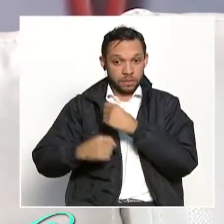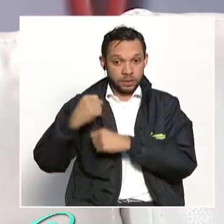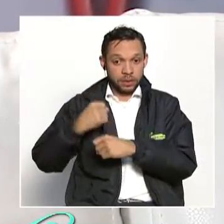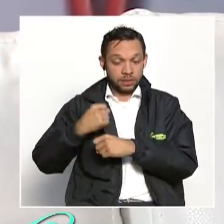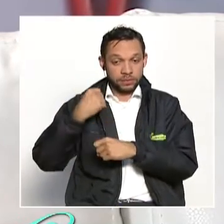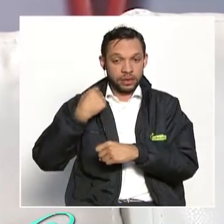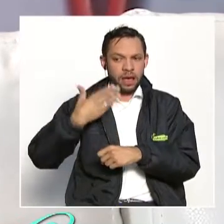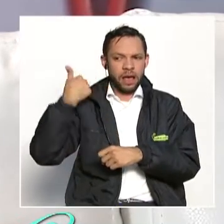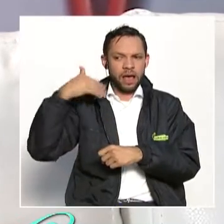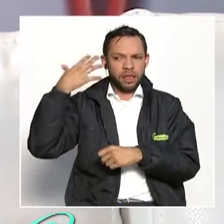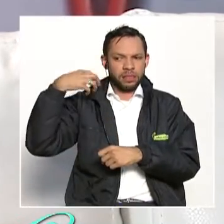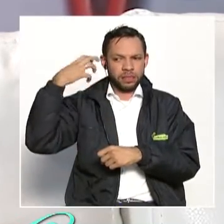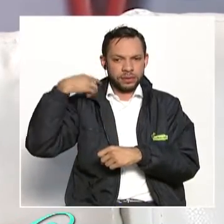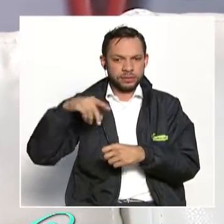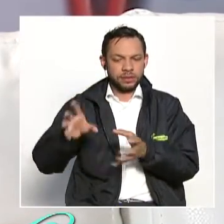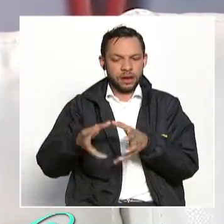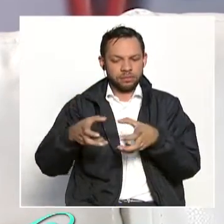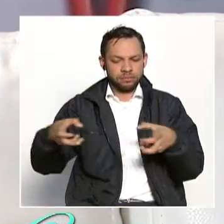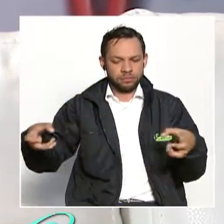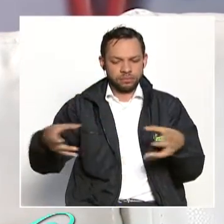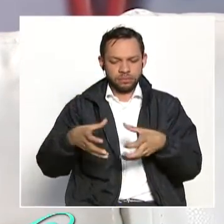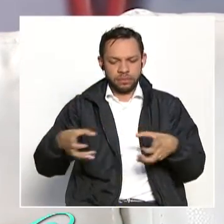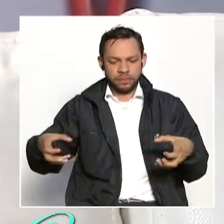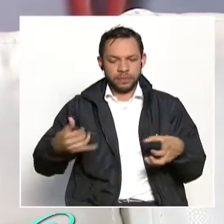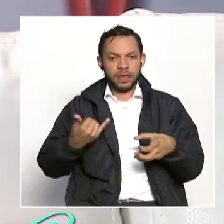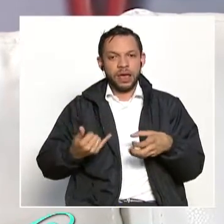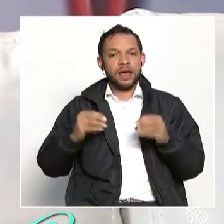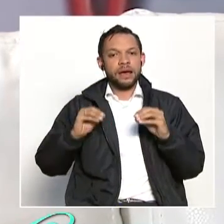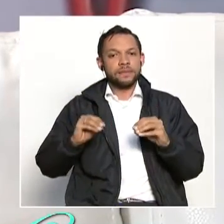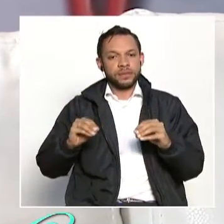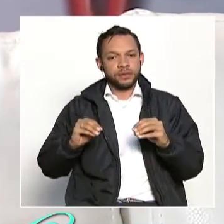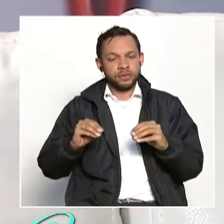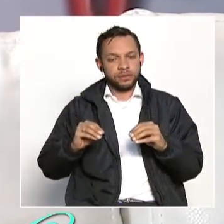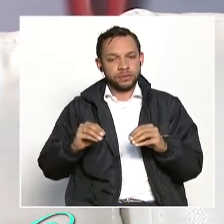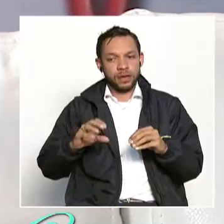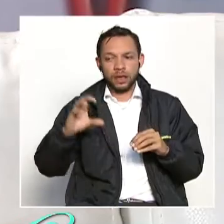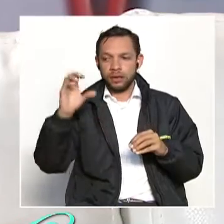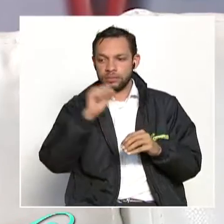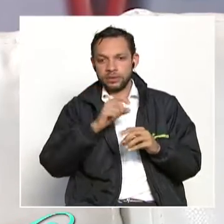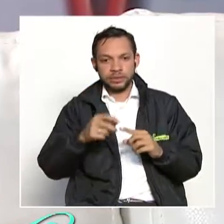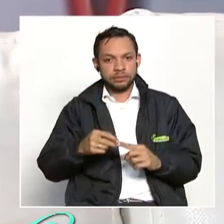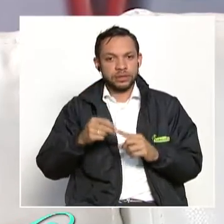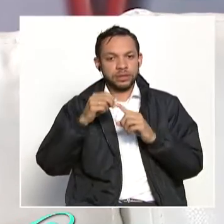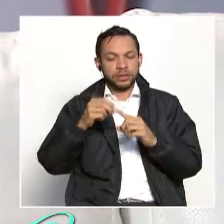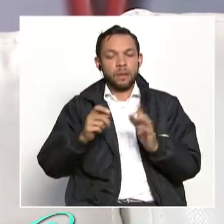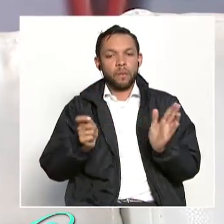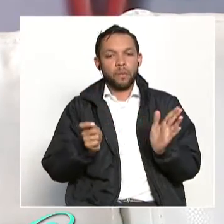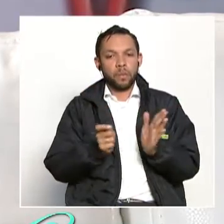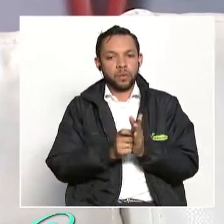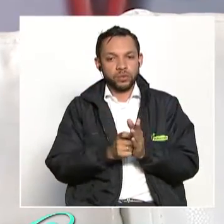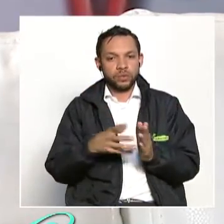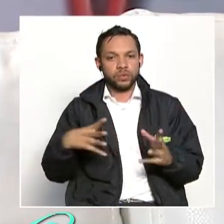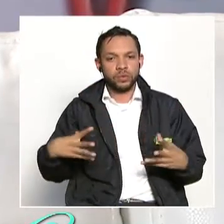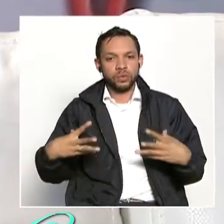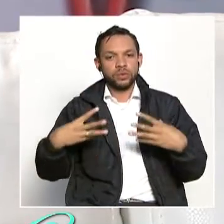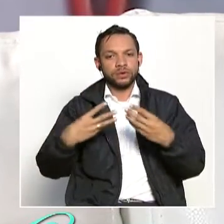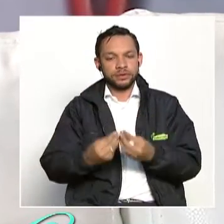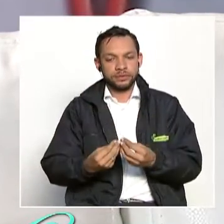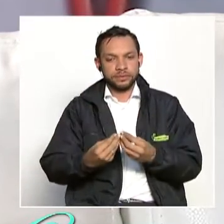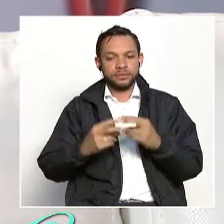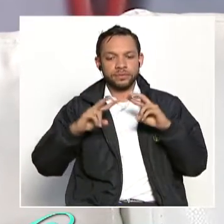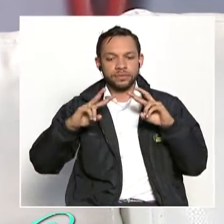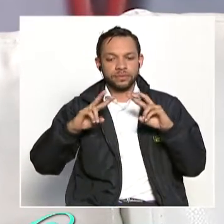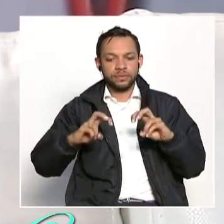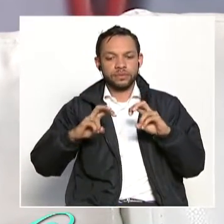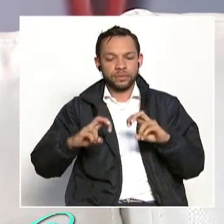texto médico más antiguo que conocemos, decía, en un caso específico, decía, hay que abrir